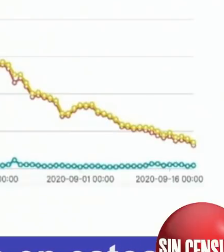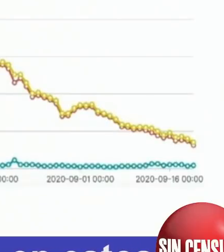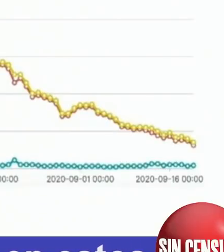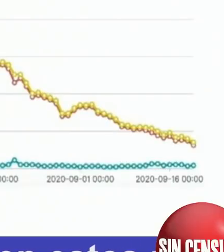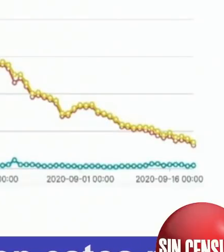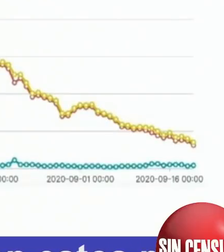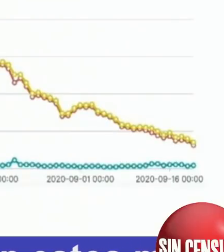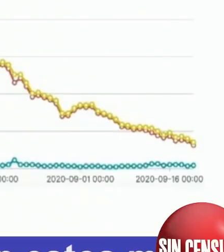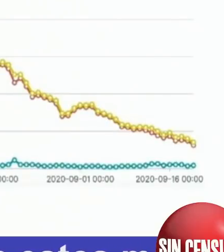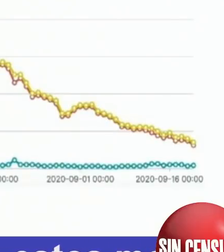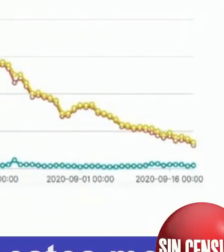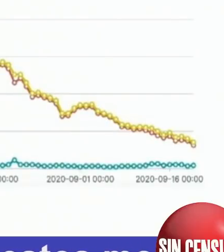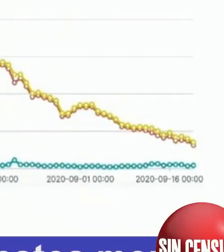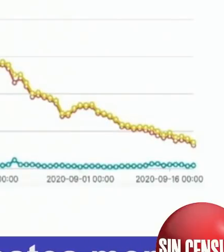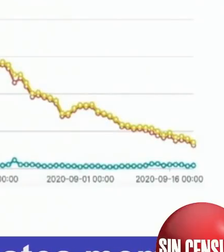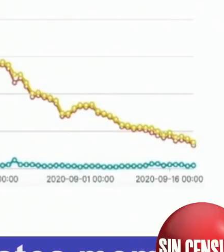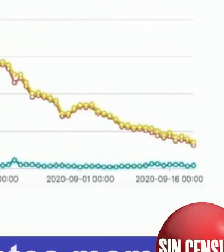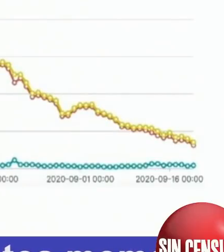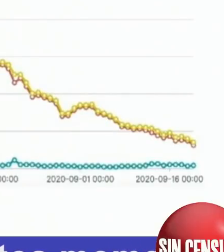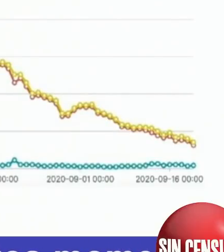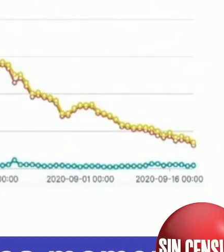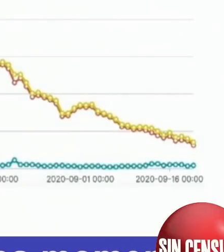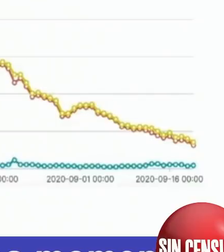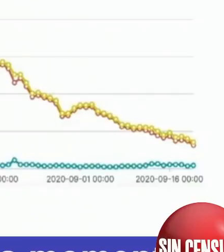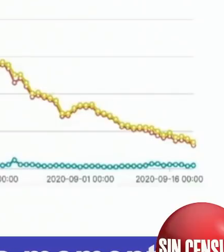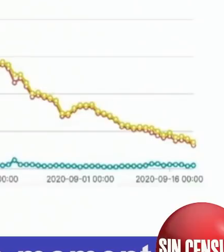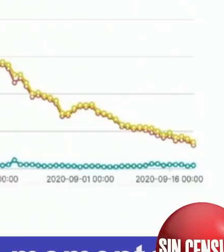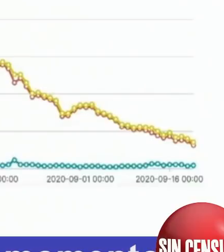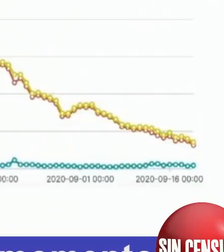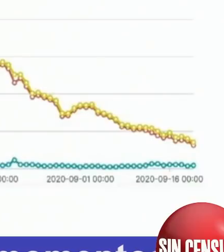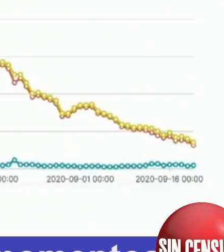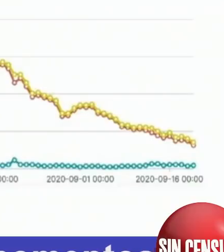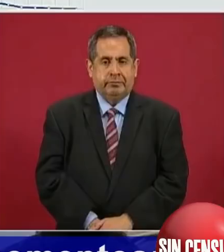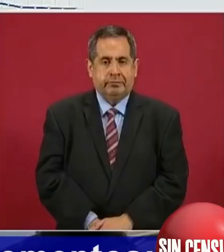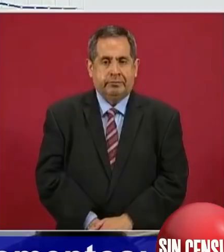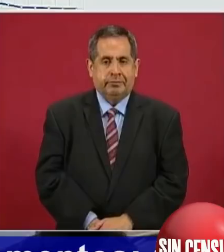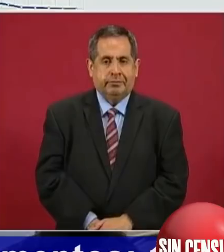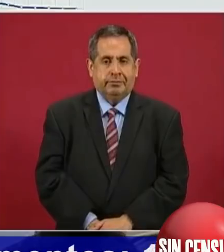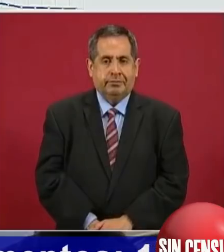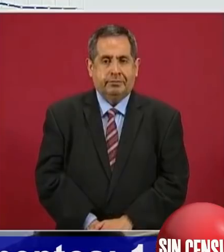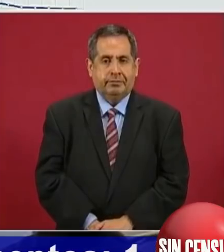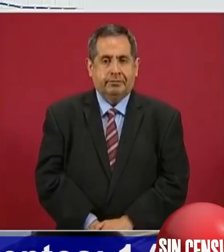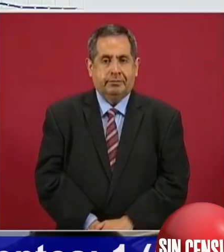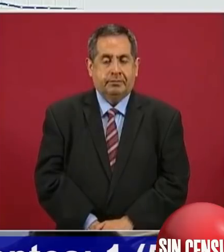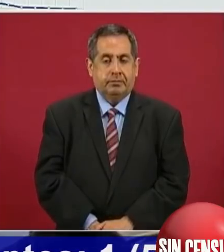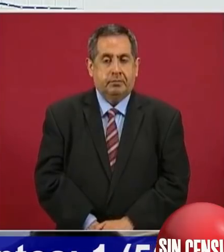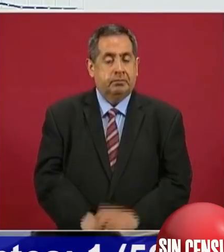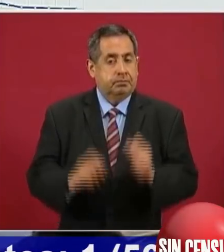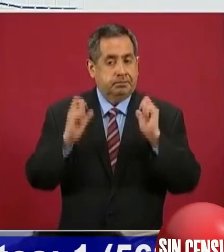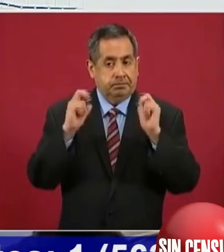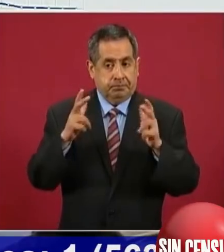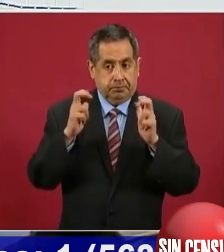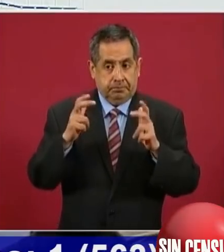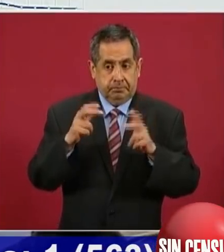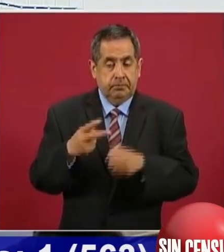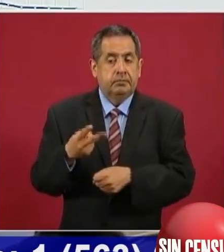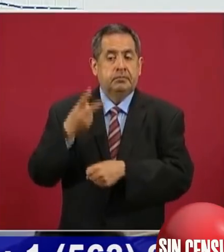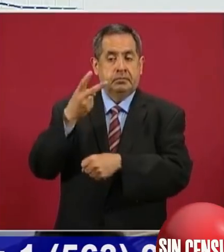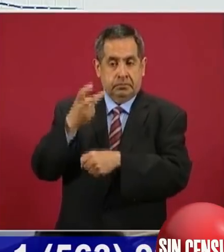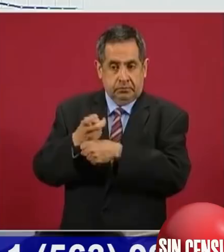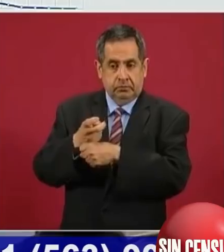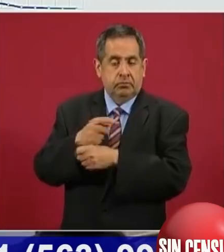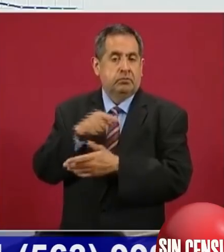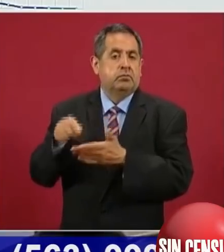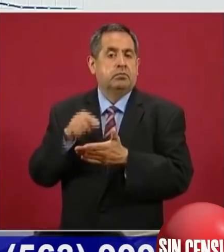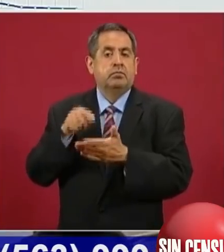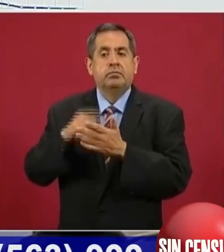camas generales y 4% en las camas con ventilador. La siguiente. Chiapas fue el segundo estado en llegar al color